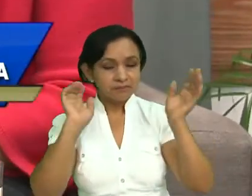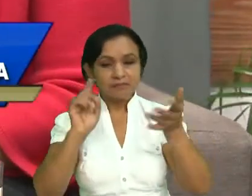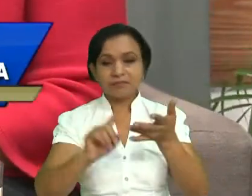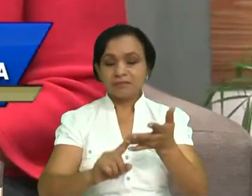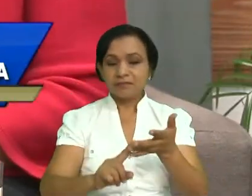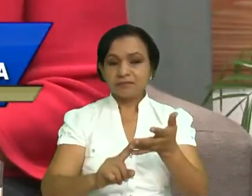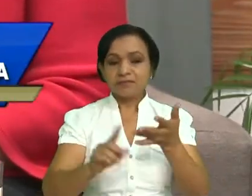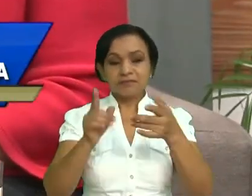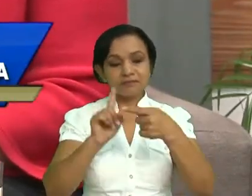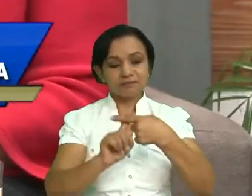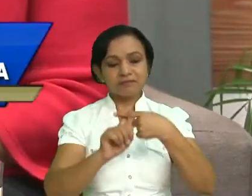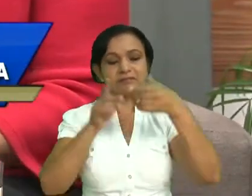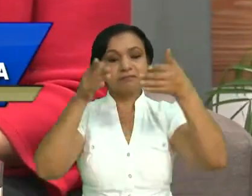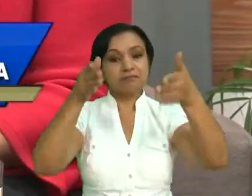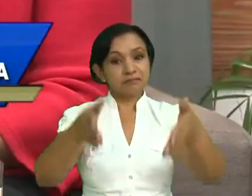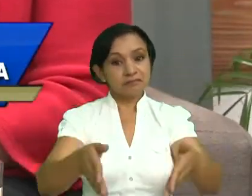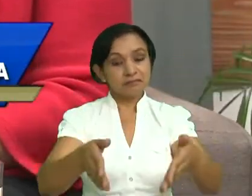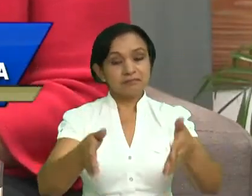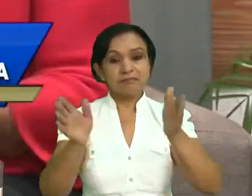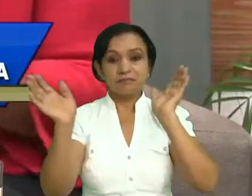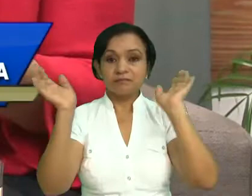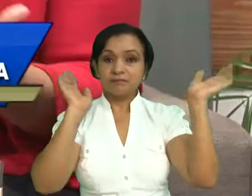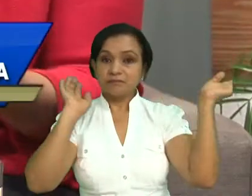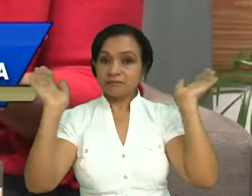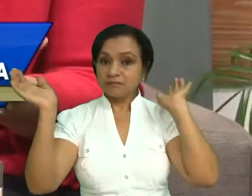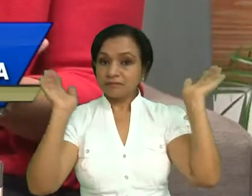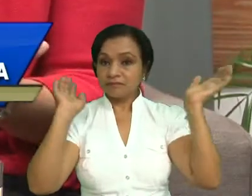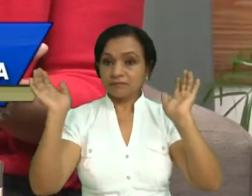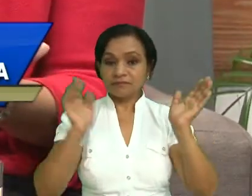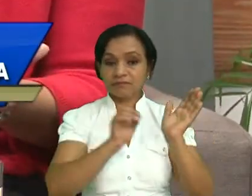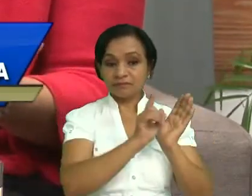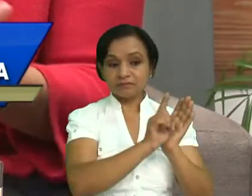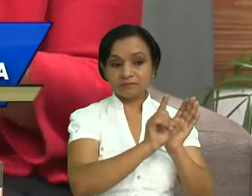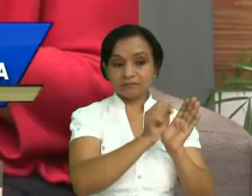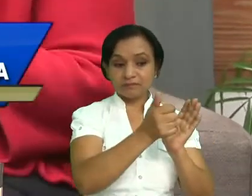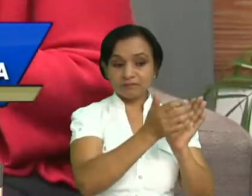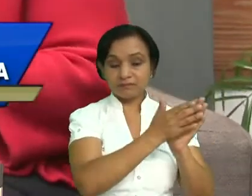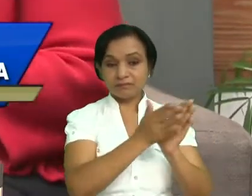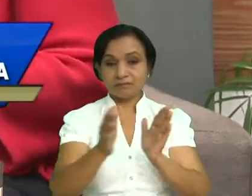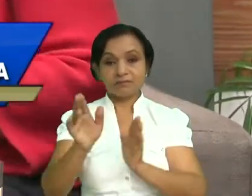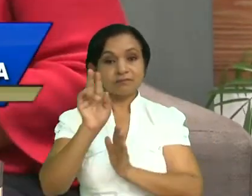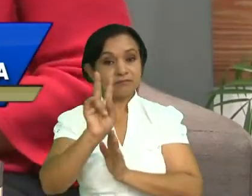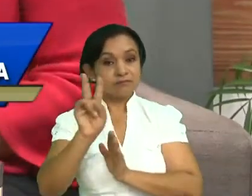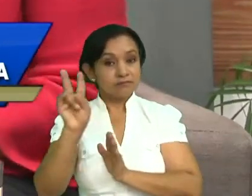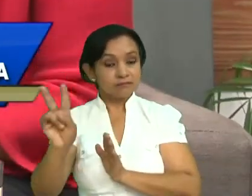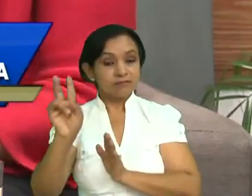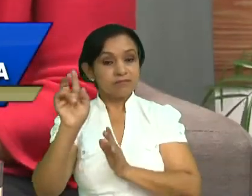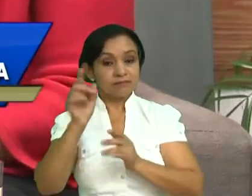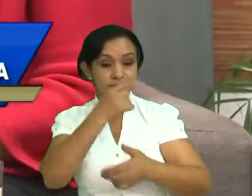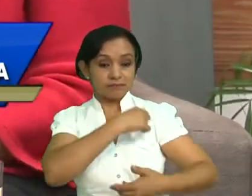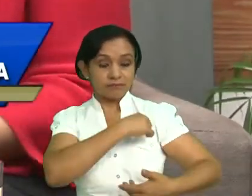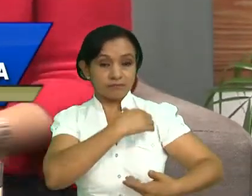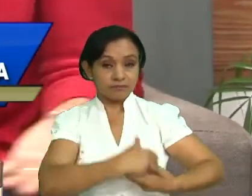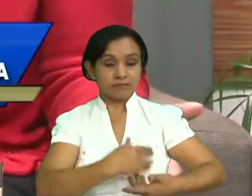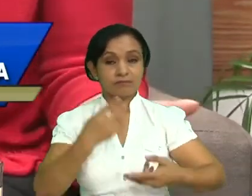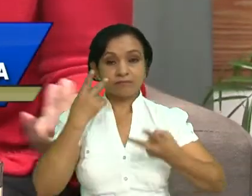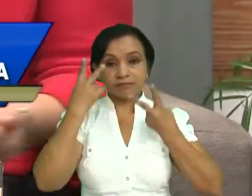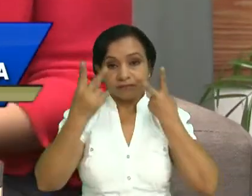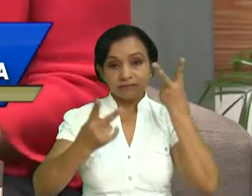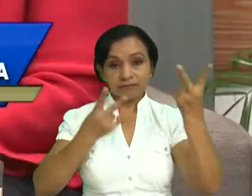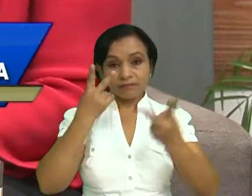en los cementerios, y ahorita en los mercados tuvimos del 16 al 22 de este mes una visita de más